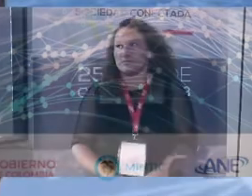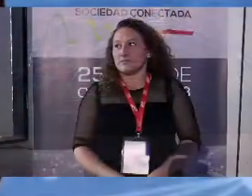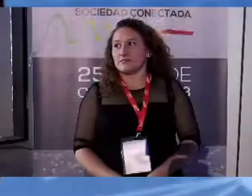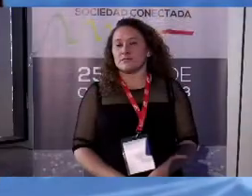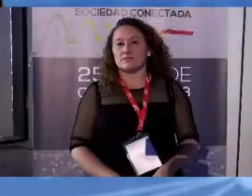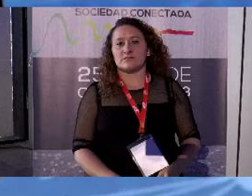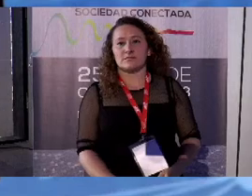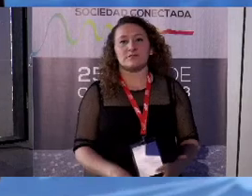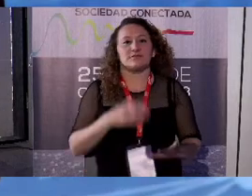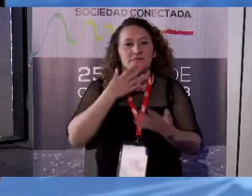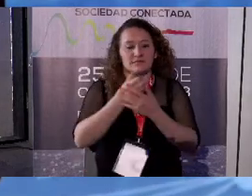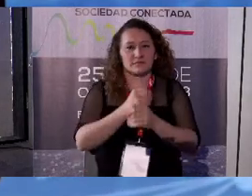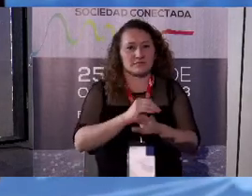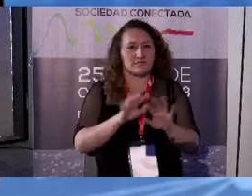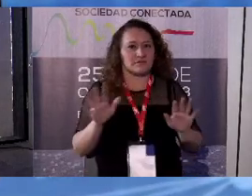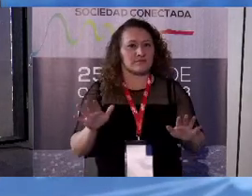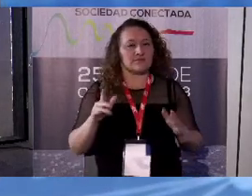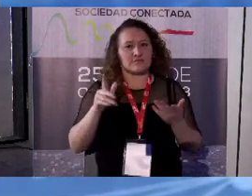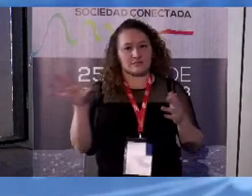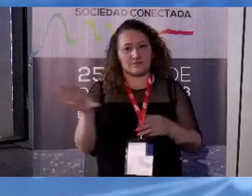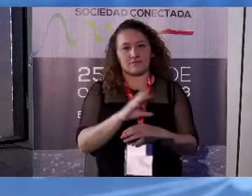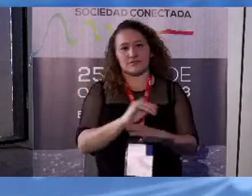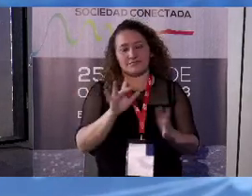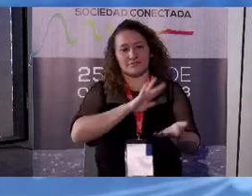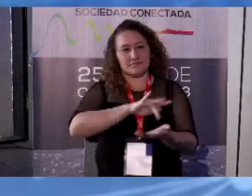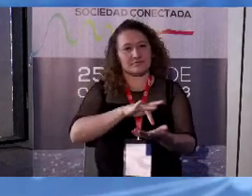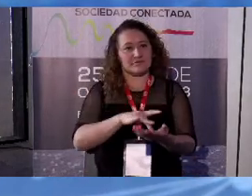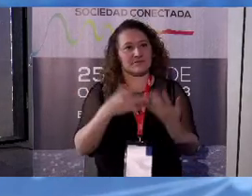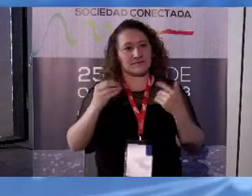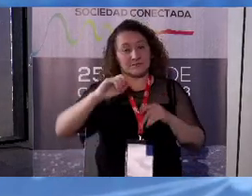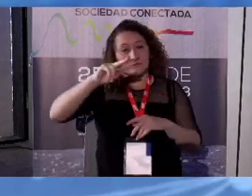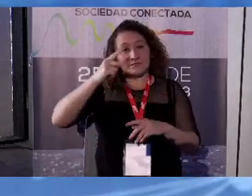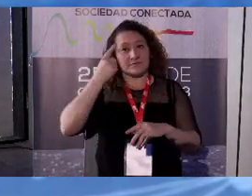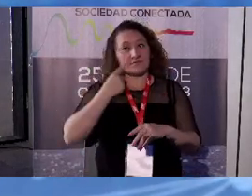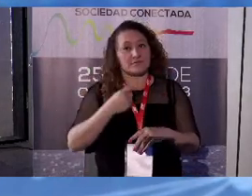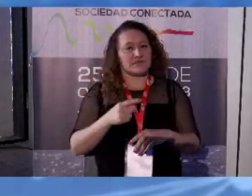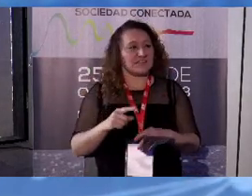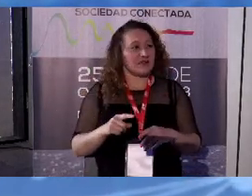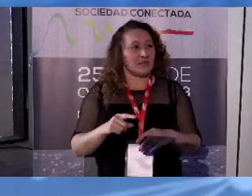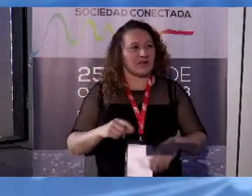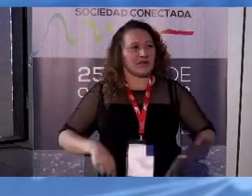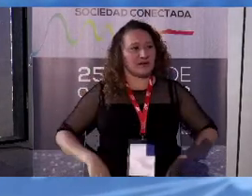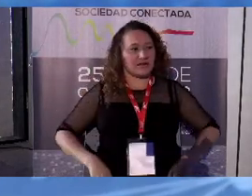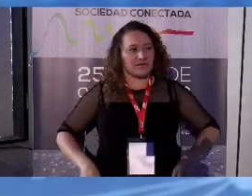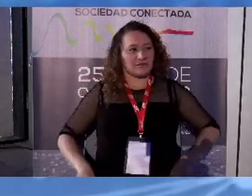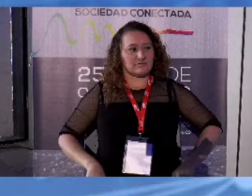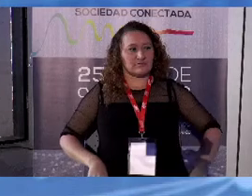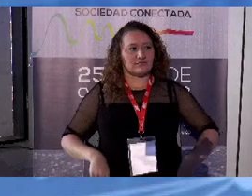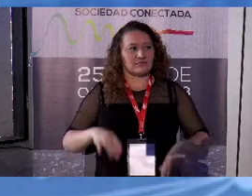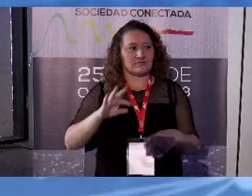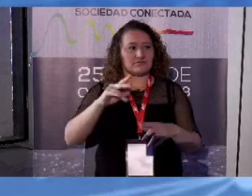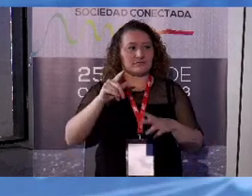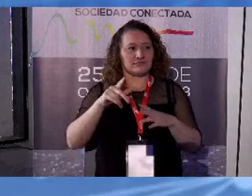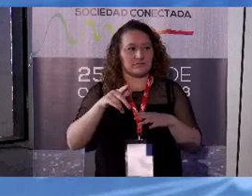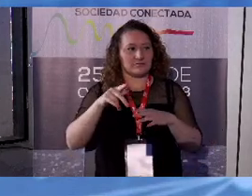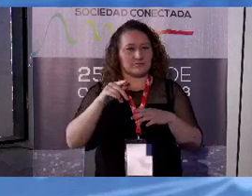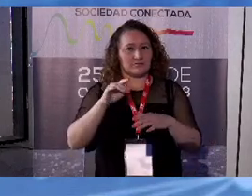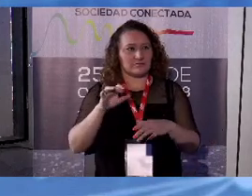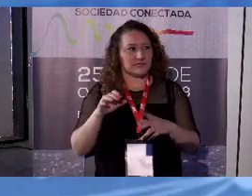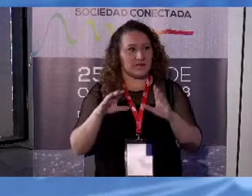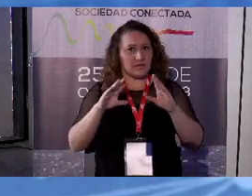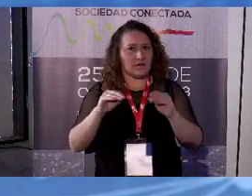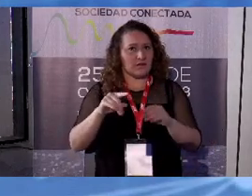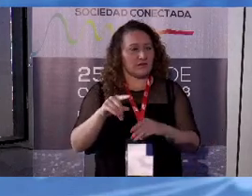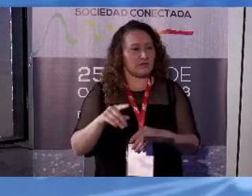donde damos inicio a nuestro segundo día del octavo congreso Internacional del espectro Innovación a hasta